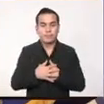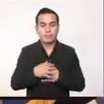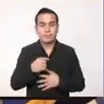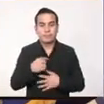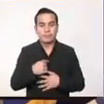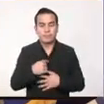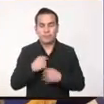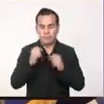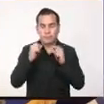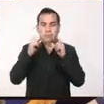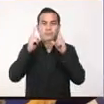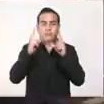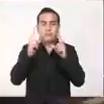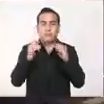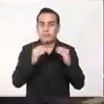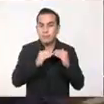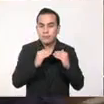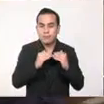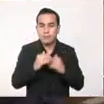yo me esperaba un resultado así.